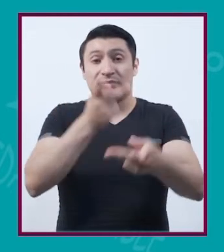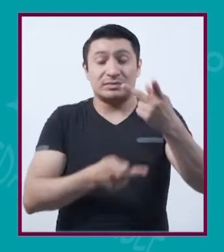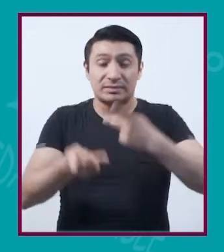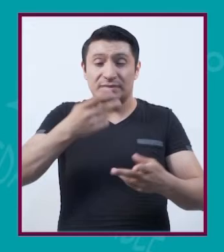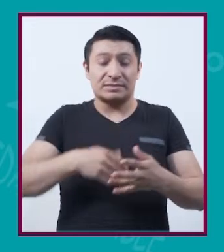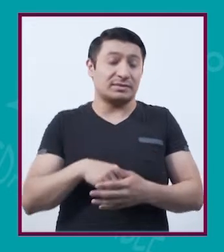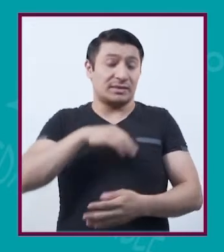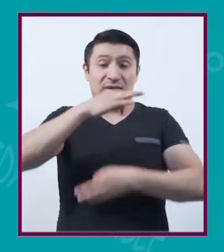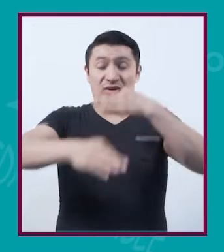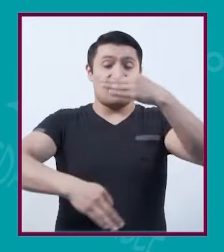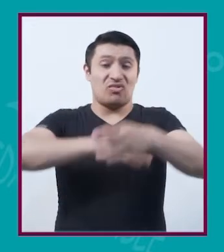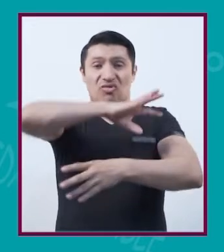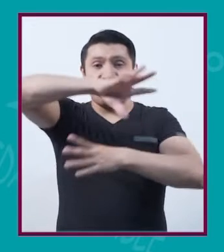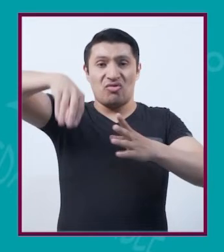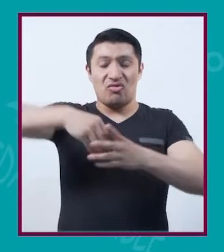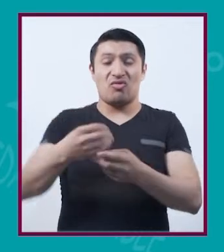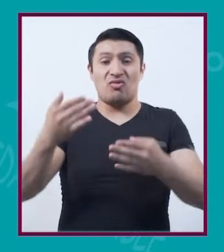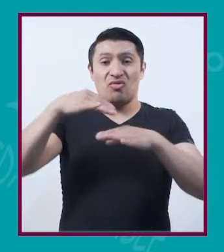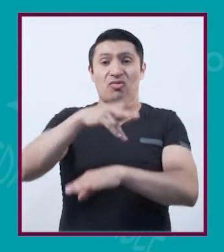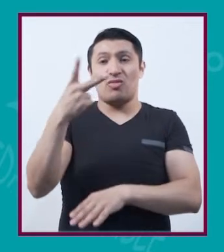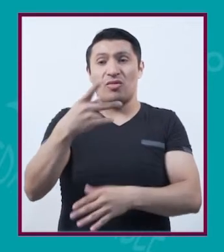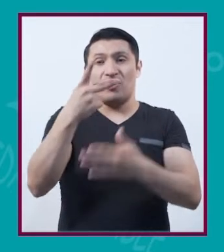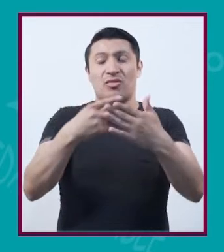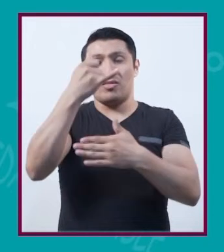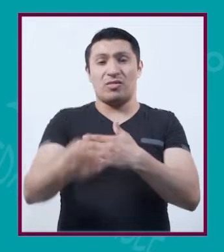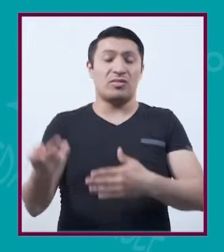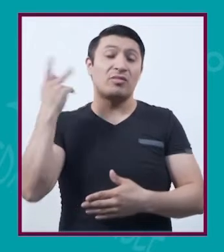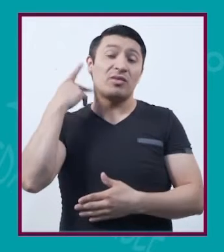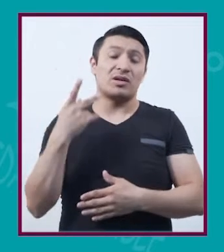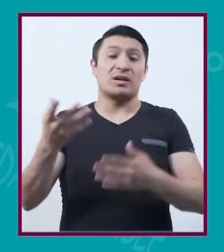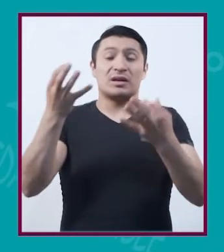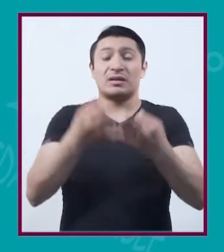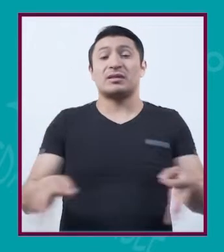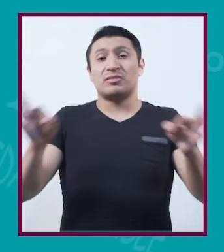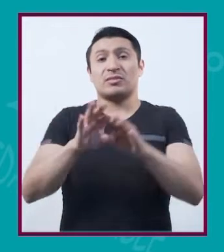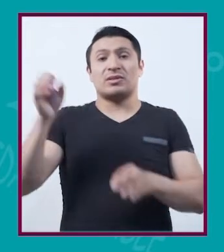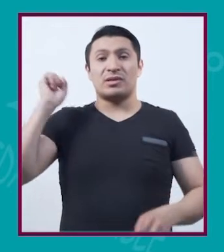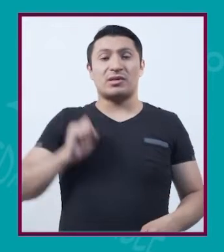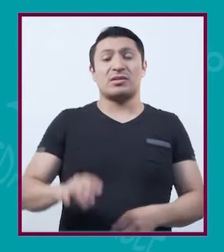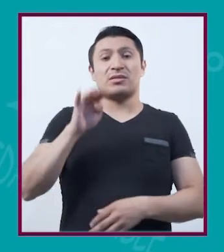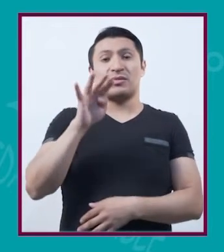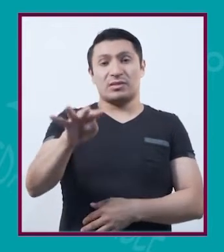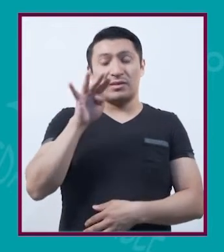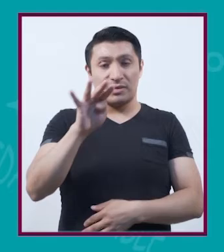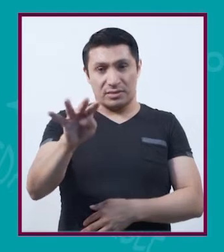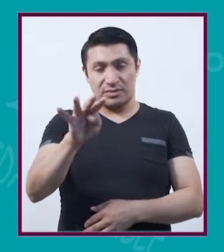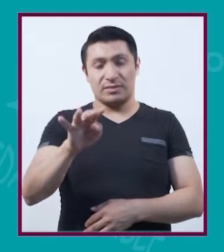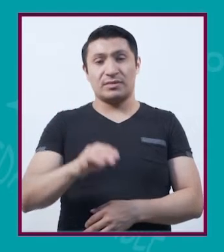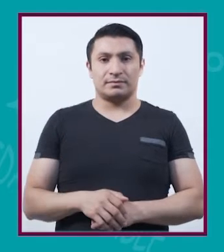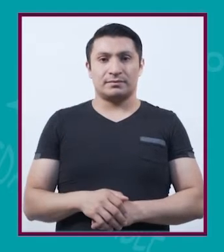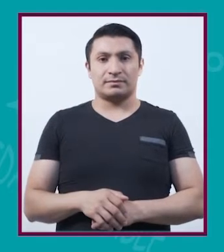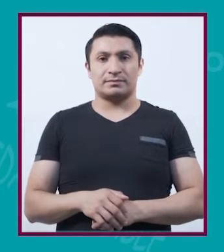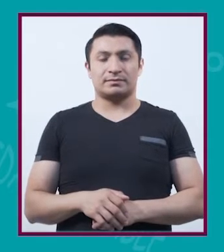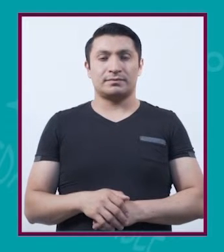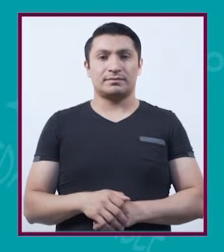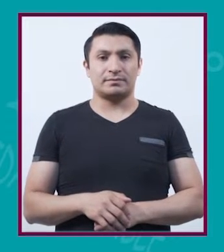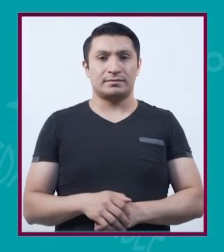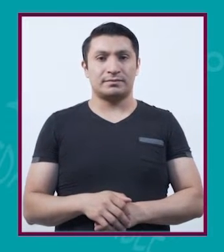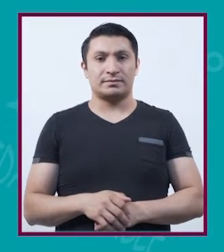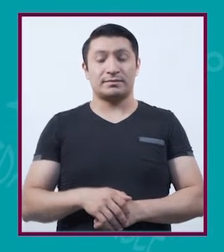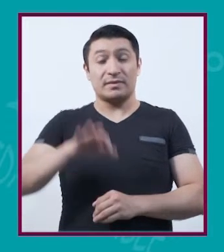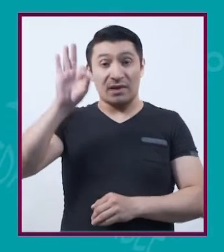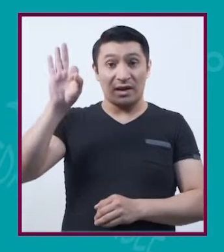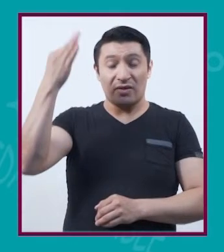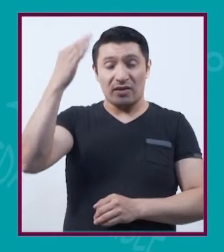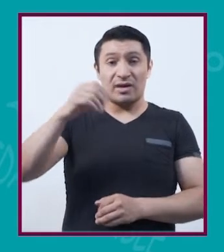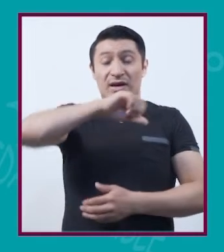e incluso intentos de reforma fiscal. Todo lo anterior en el marco de los dos proyectos políticos predominantes del siglo